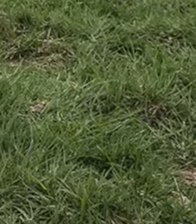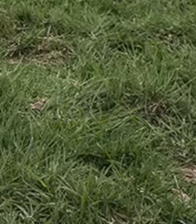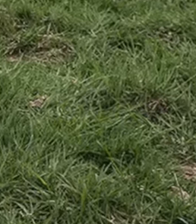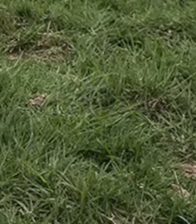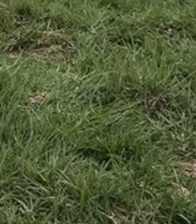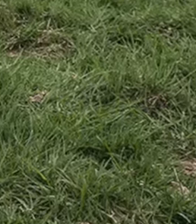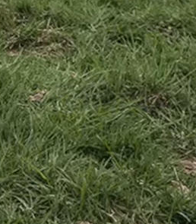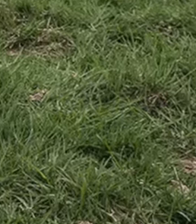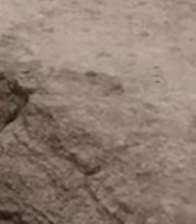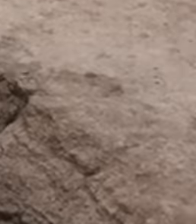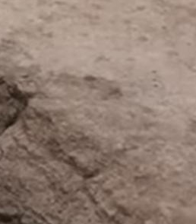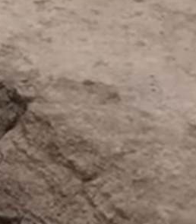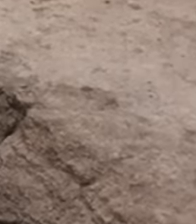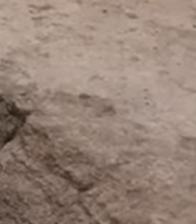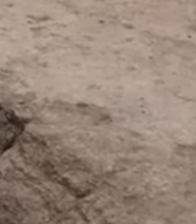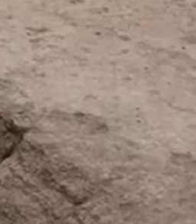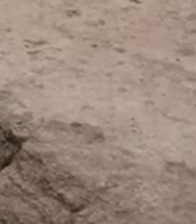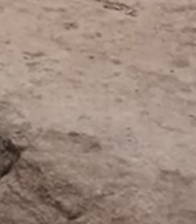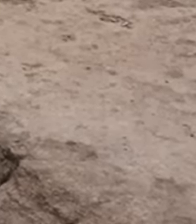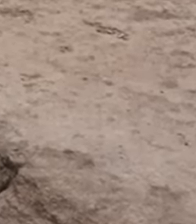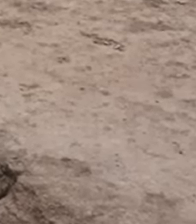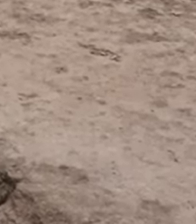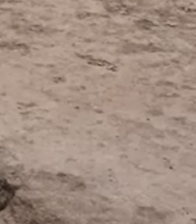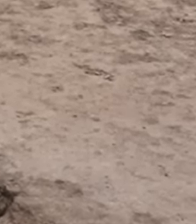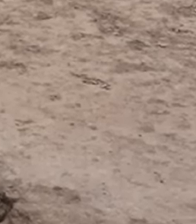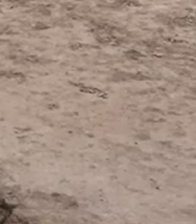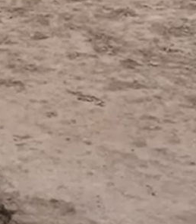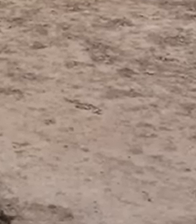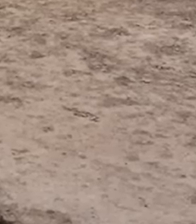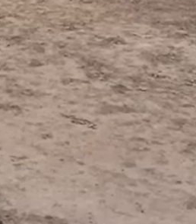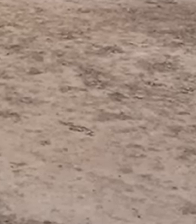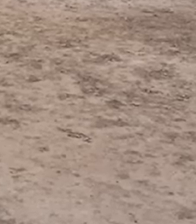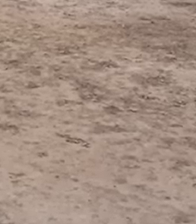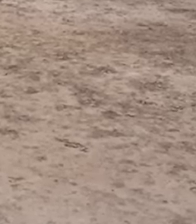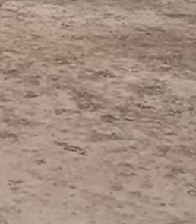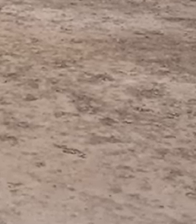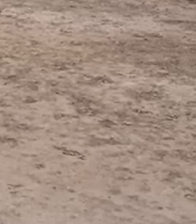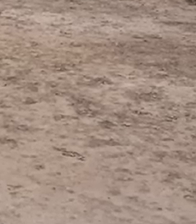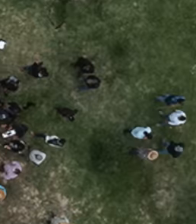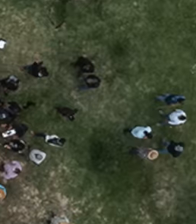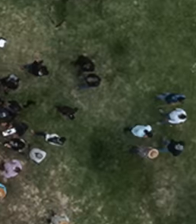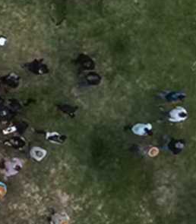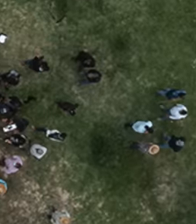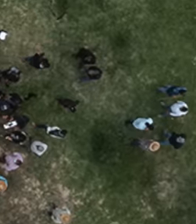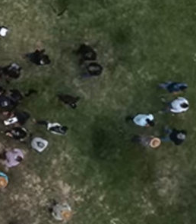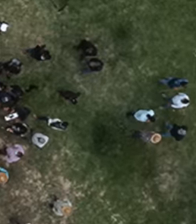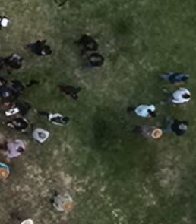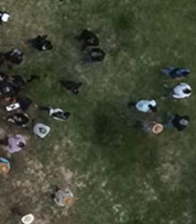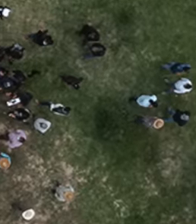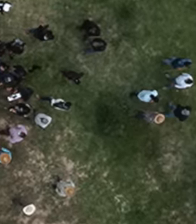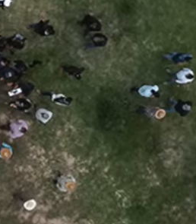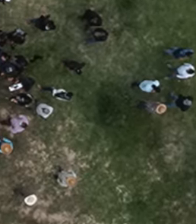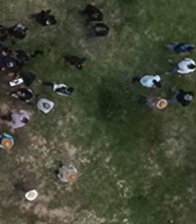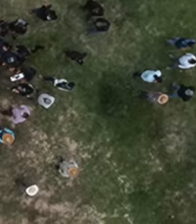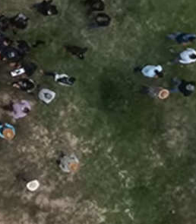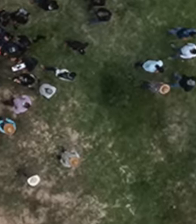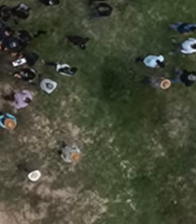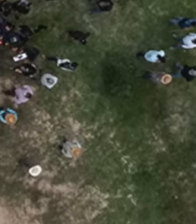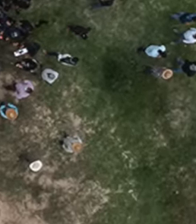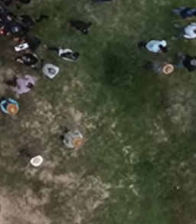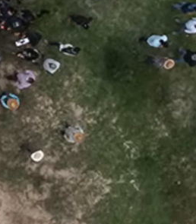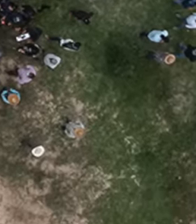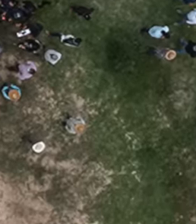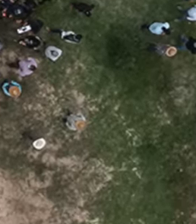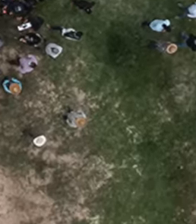proyecto del nuevo aeropuerto de la Ciudad de México. Alrededor del terreno de lo que pretendía ser uno